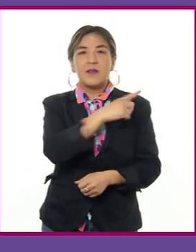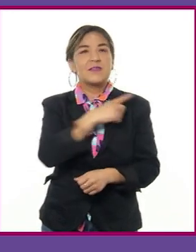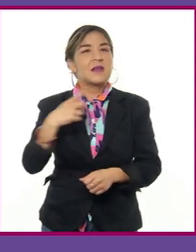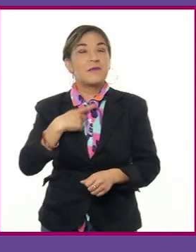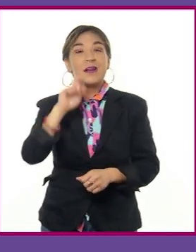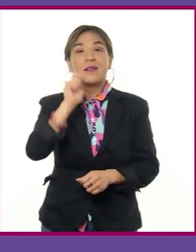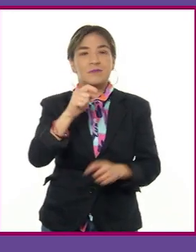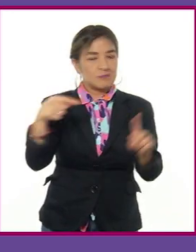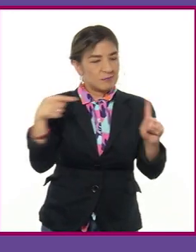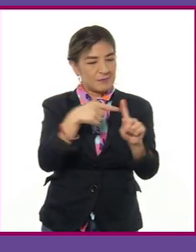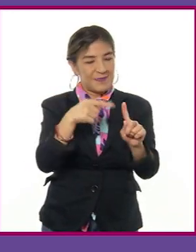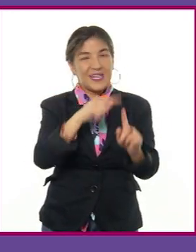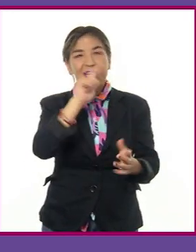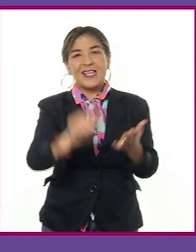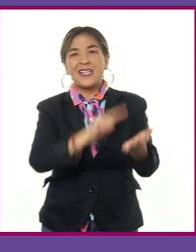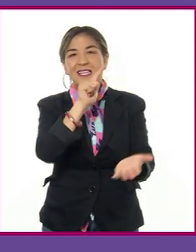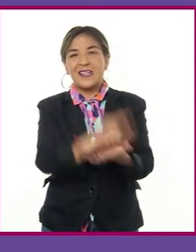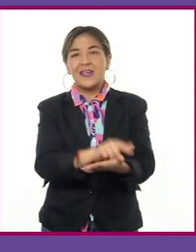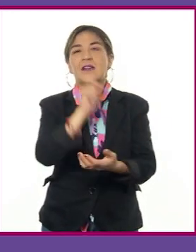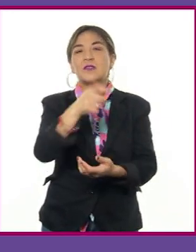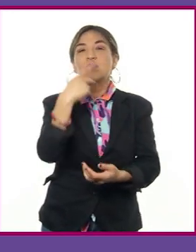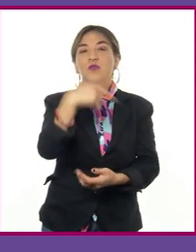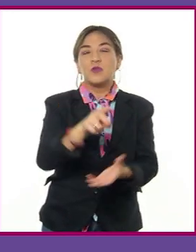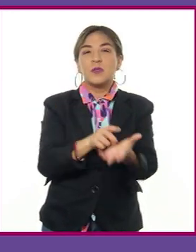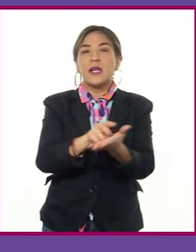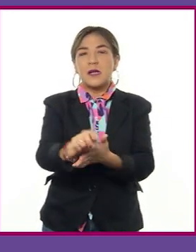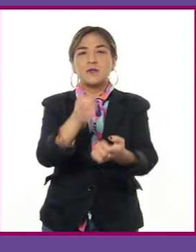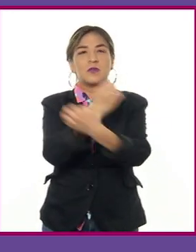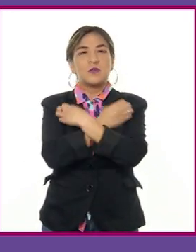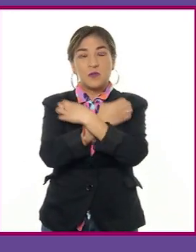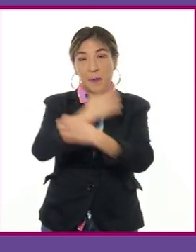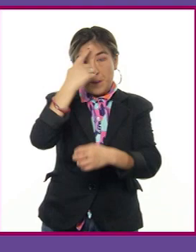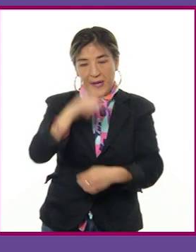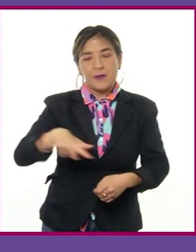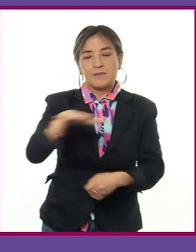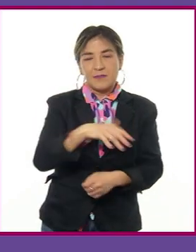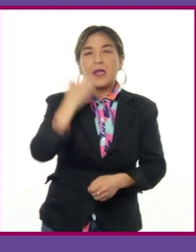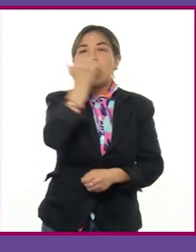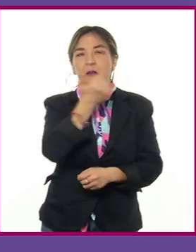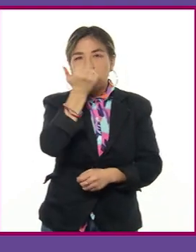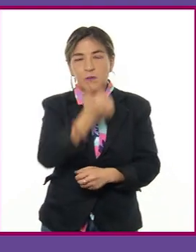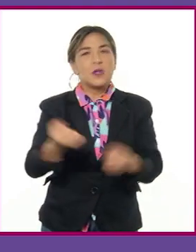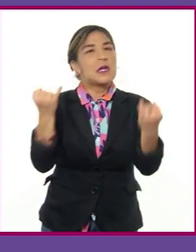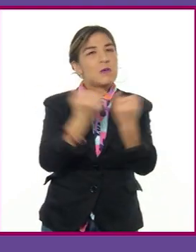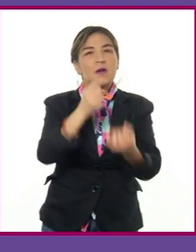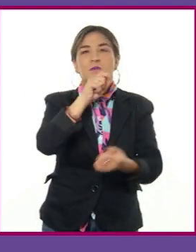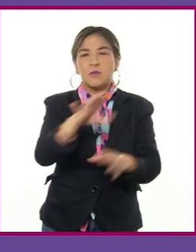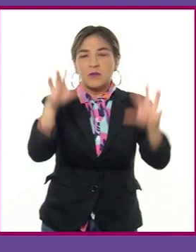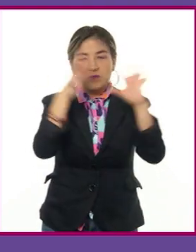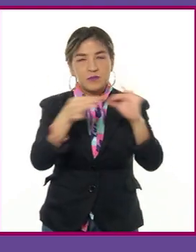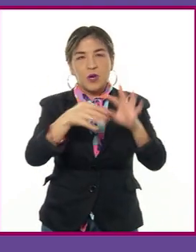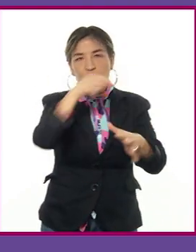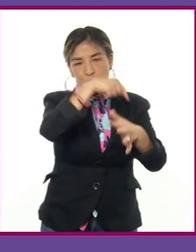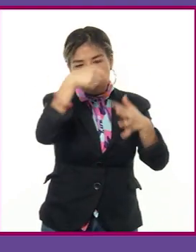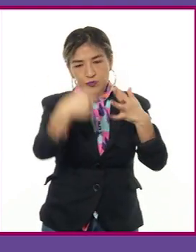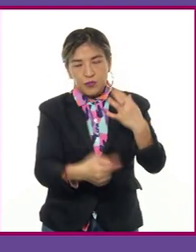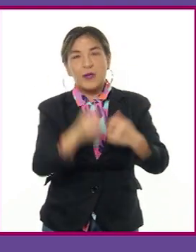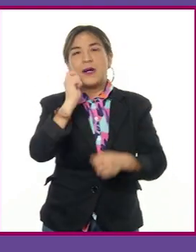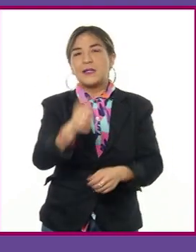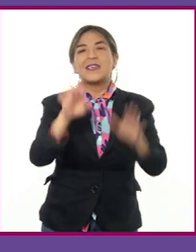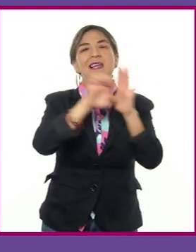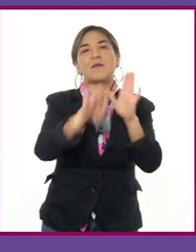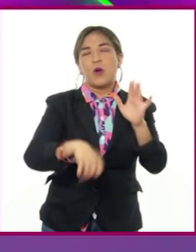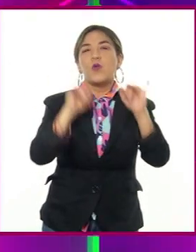apegarnos al principio de legalidad, garantizando el derecho a la educación de nuestras alumnas y alumnos, así como rendir cuentas, por ejemplo, en las